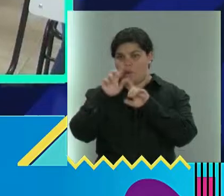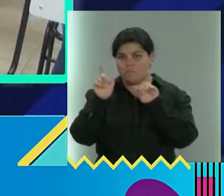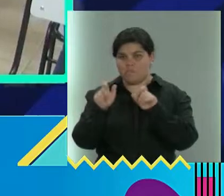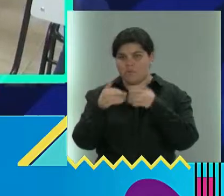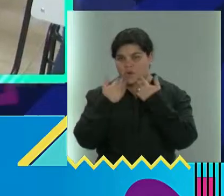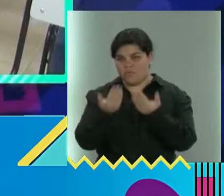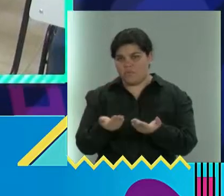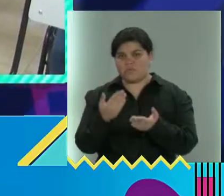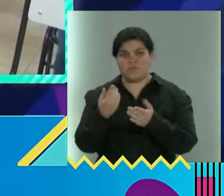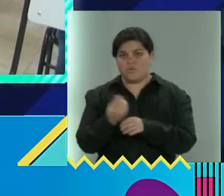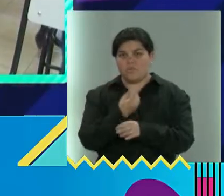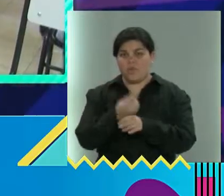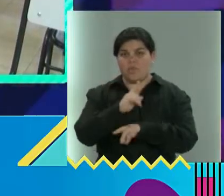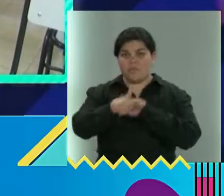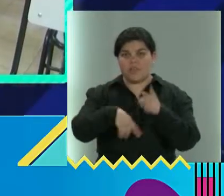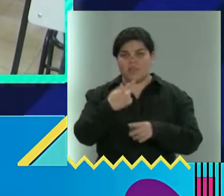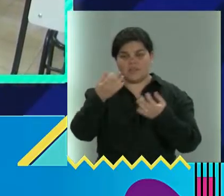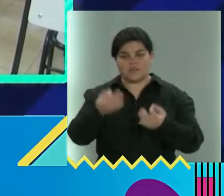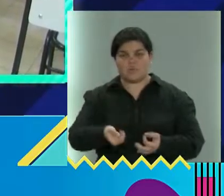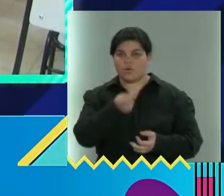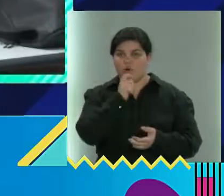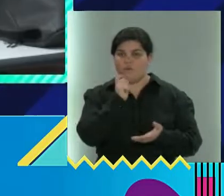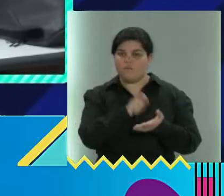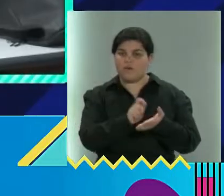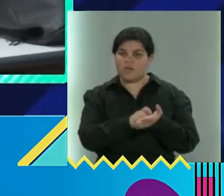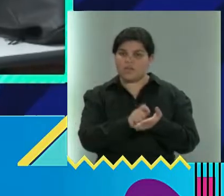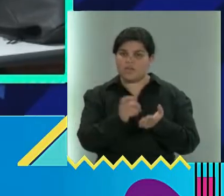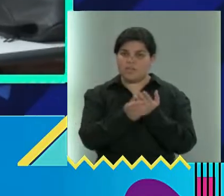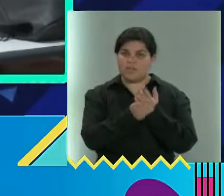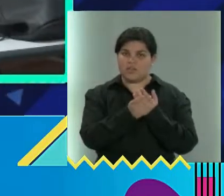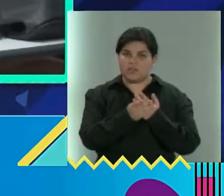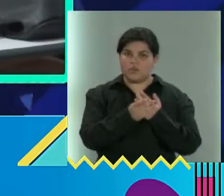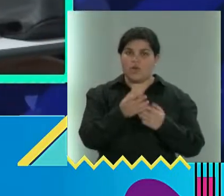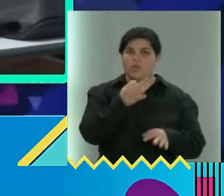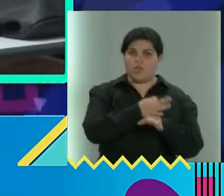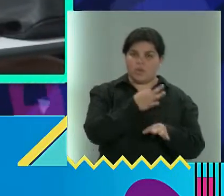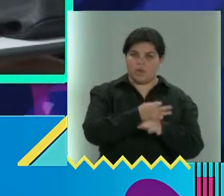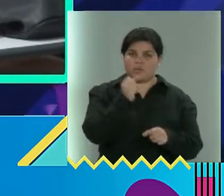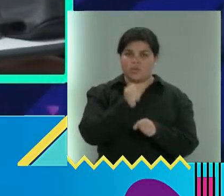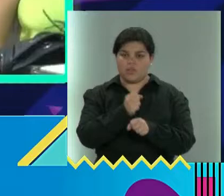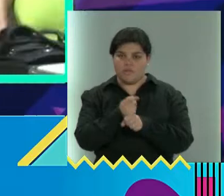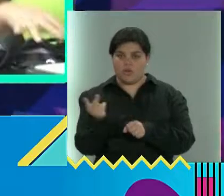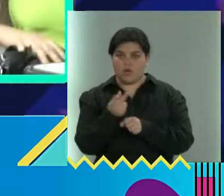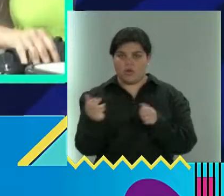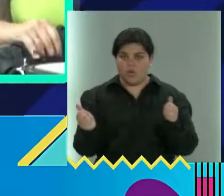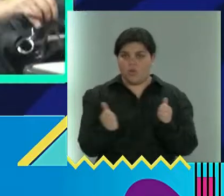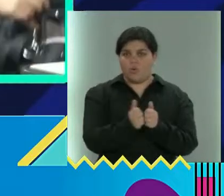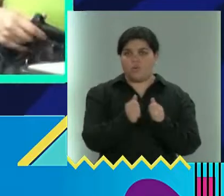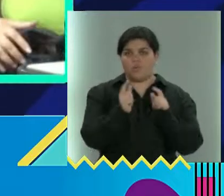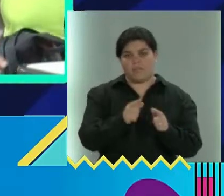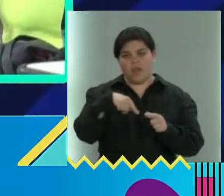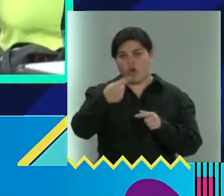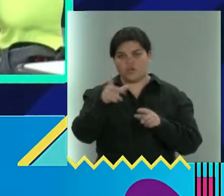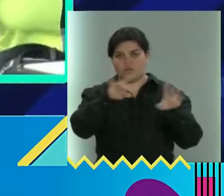Sí, obviamente mañana hay una conferencia de prensa donde estarán los ministros de nuestro país, tanto de Educación como de Trabajo, junto al resto de los integrantes